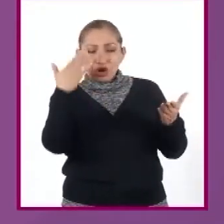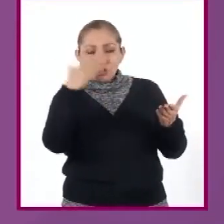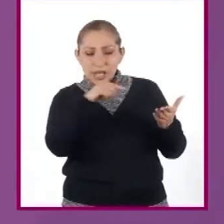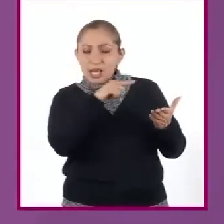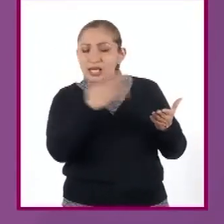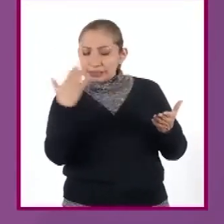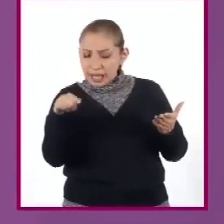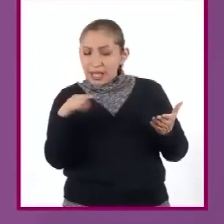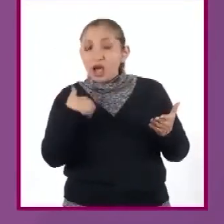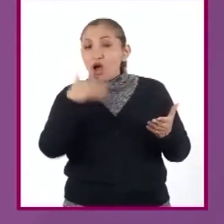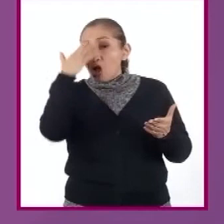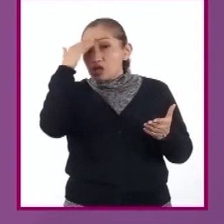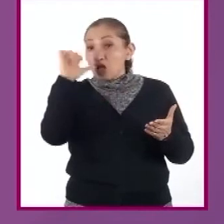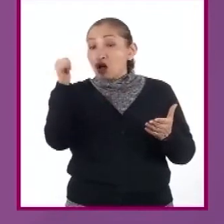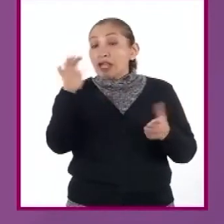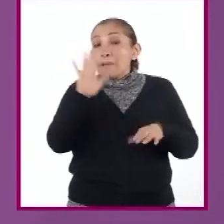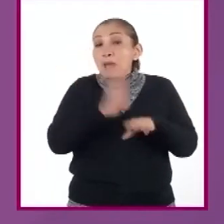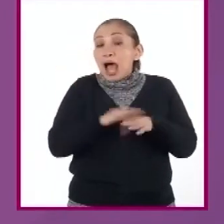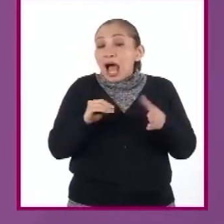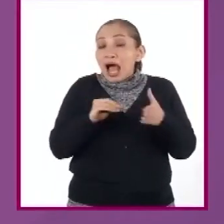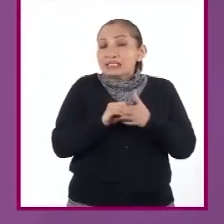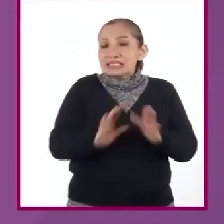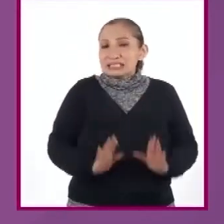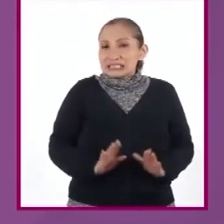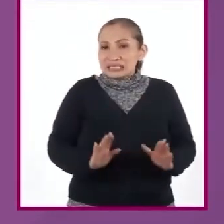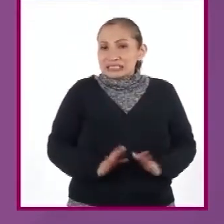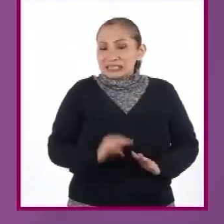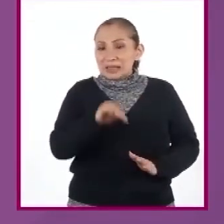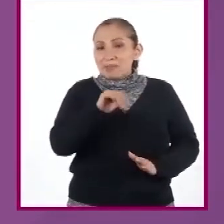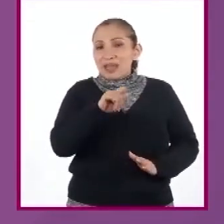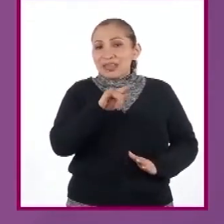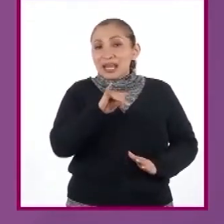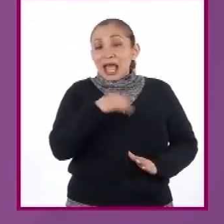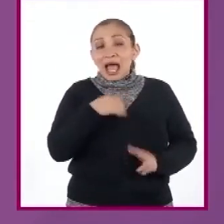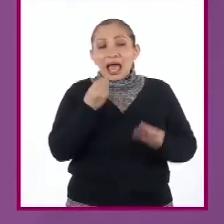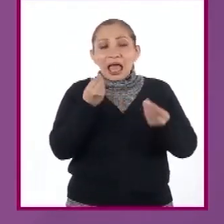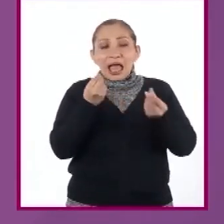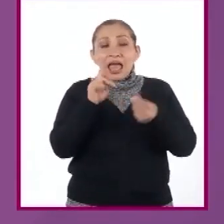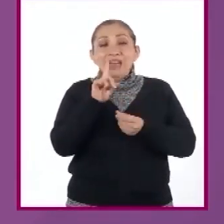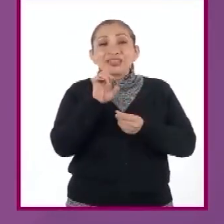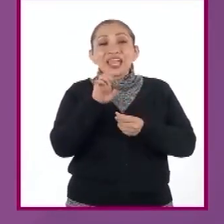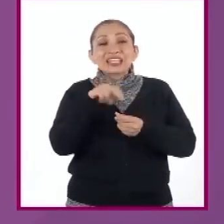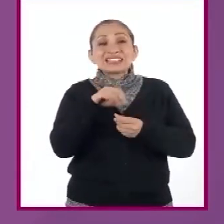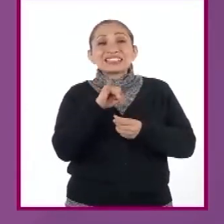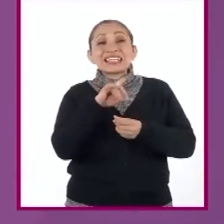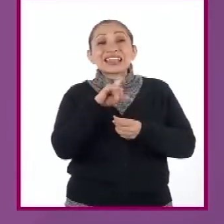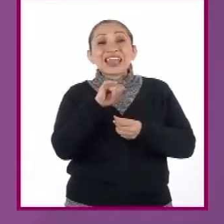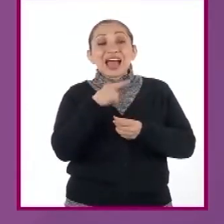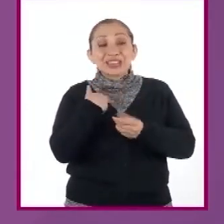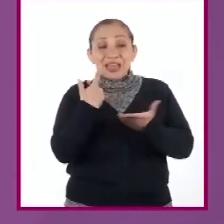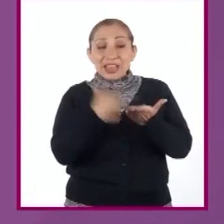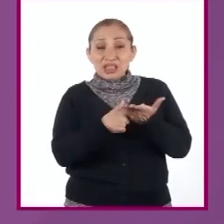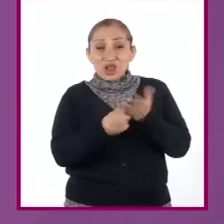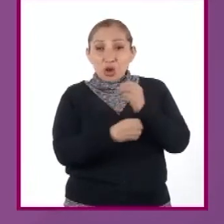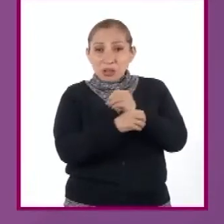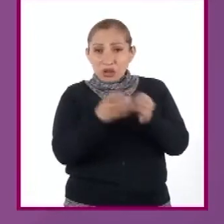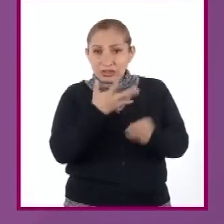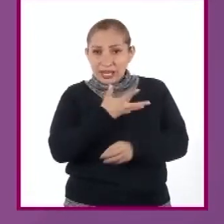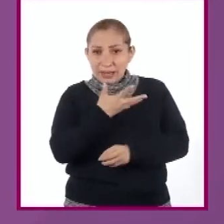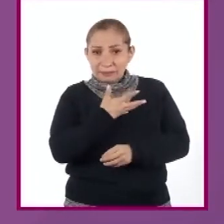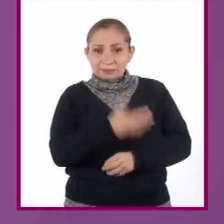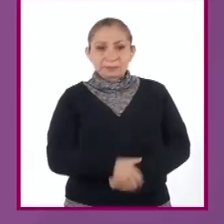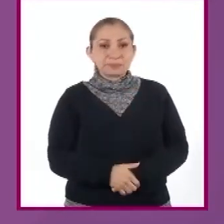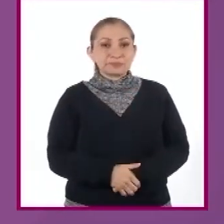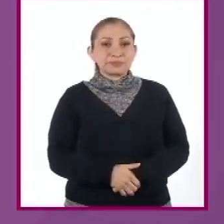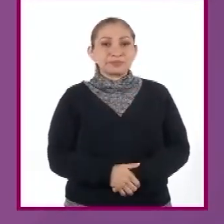podemos conocer otra propiedad de la materia: la densidad del material del que está hecho el objeto.